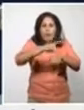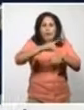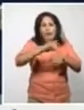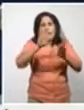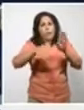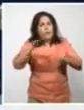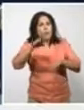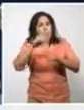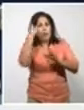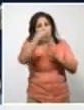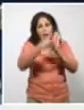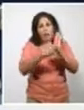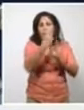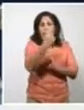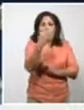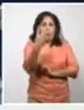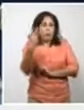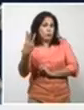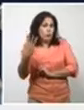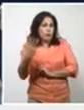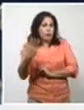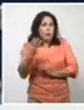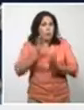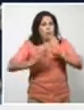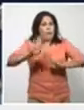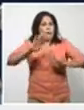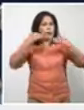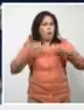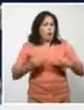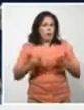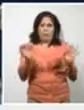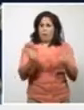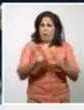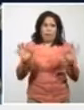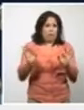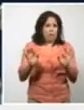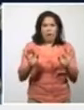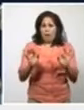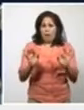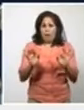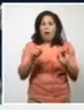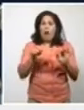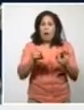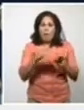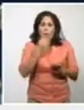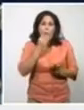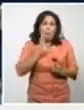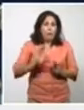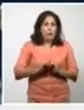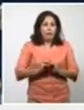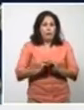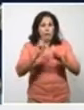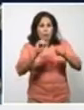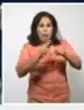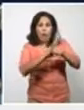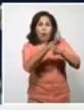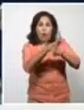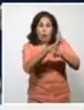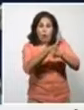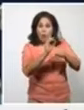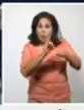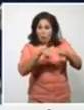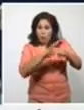son enfermedades que no dejan una inmunidad de por vida. Pero en COVID-19 es